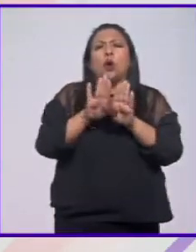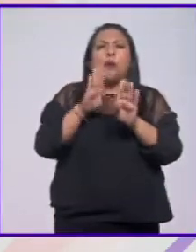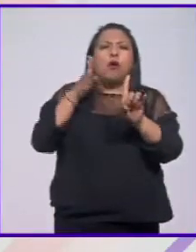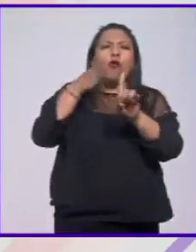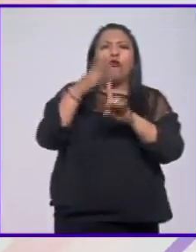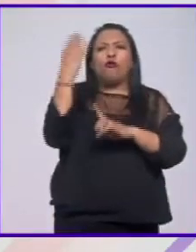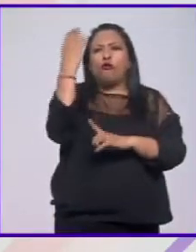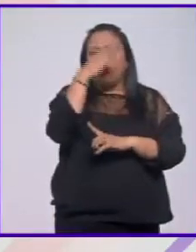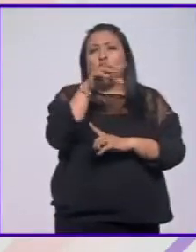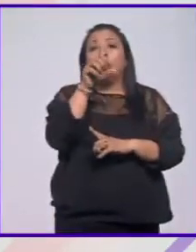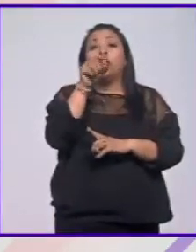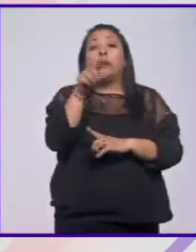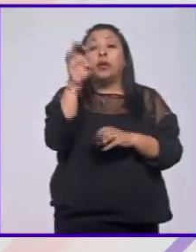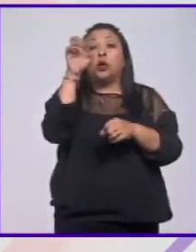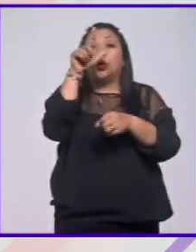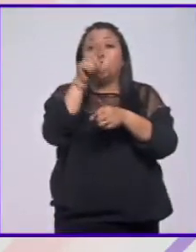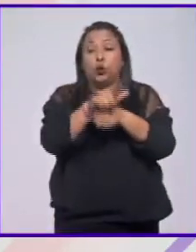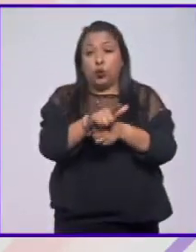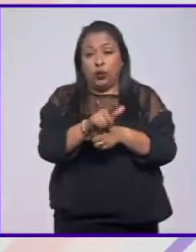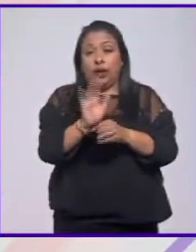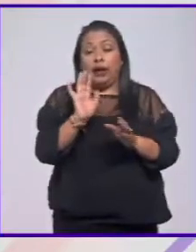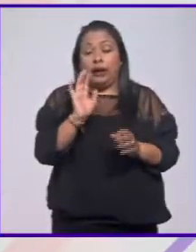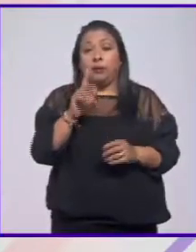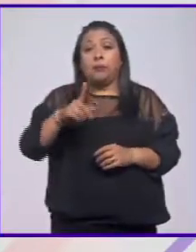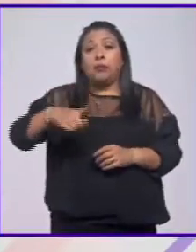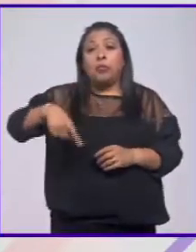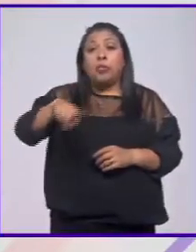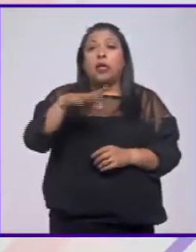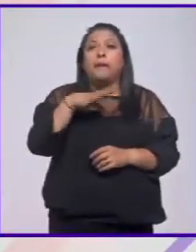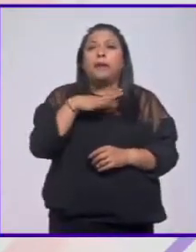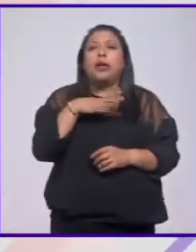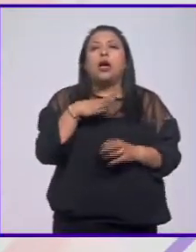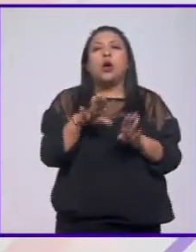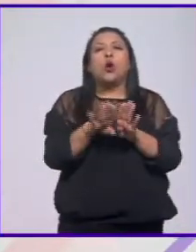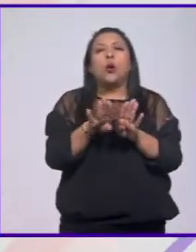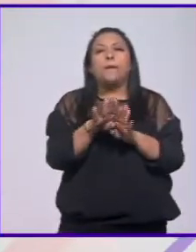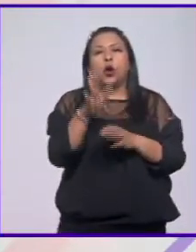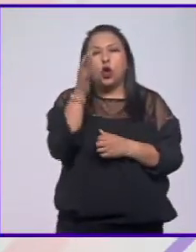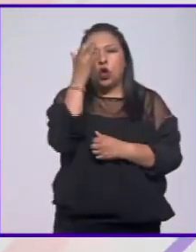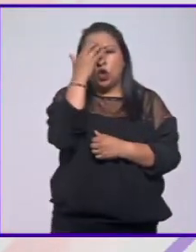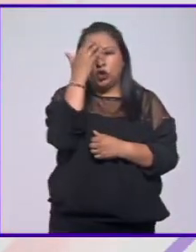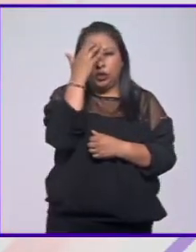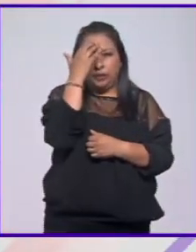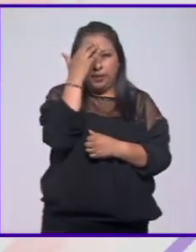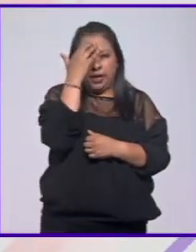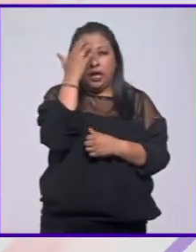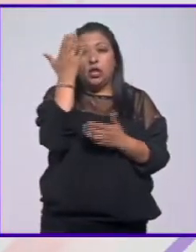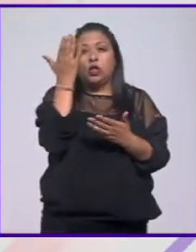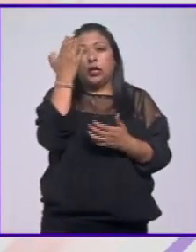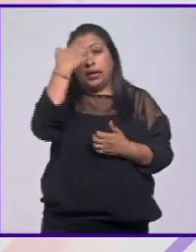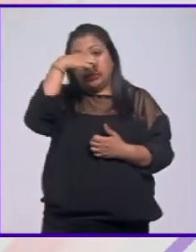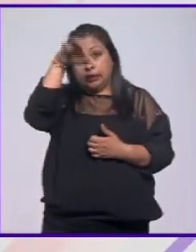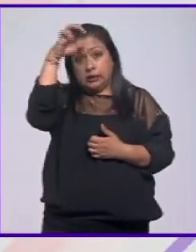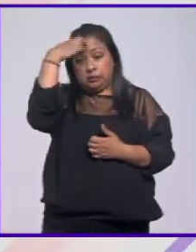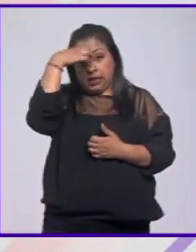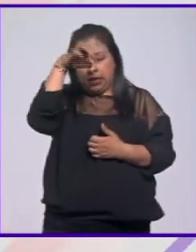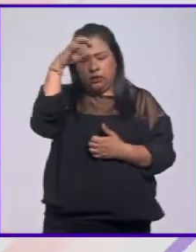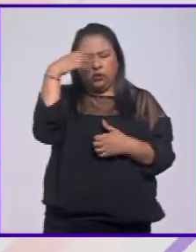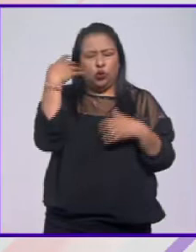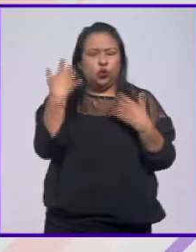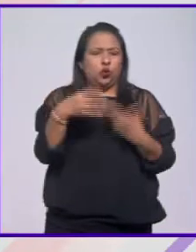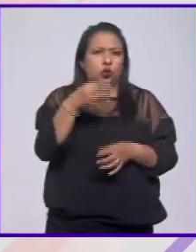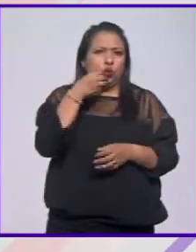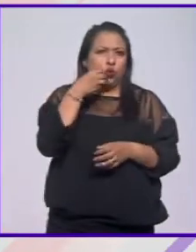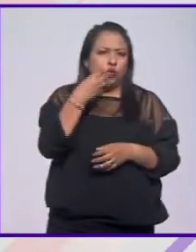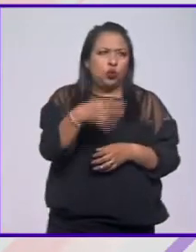específicamente fotográfico, sino también cultural. Era un repositorio de conocimientos y de experiencias